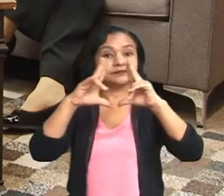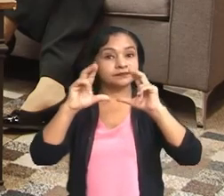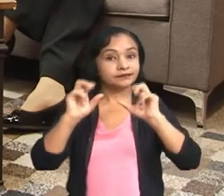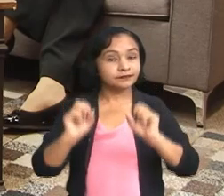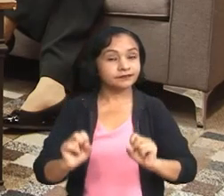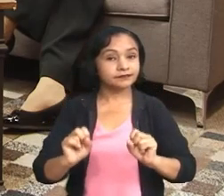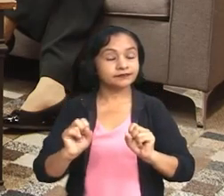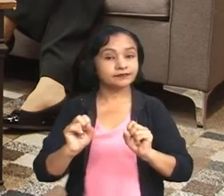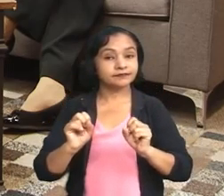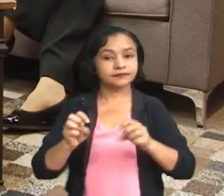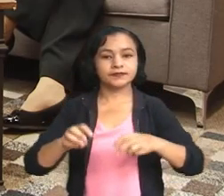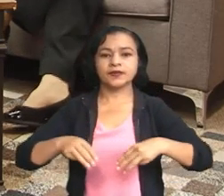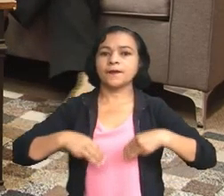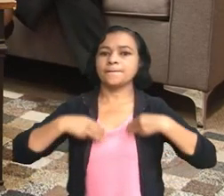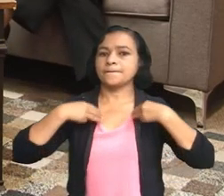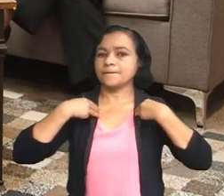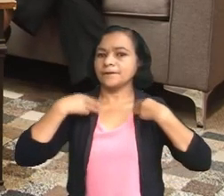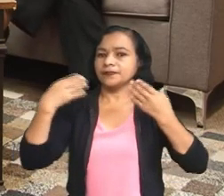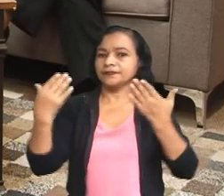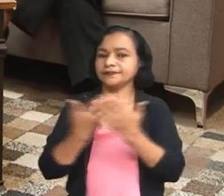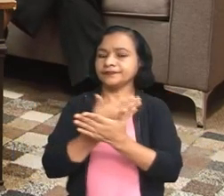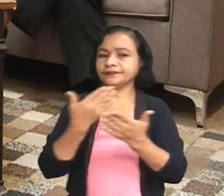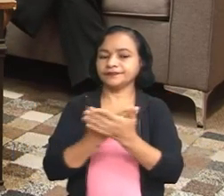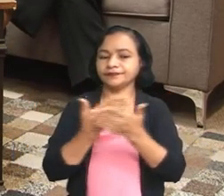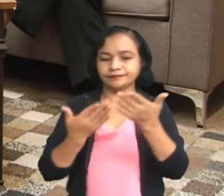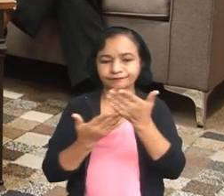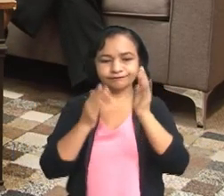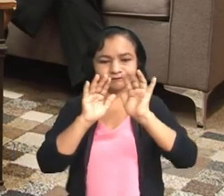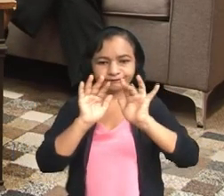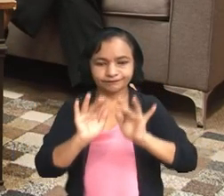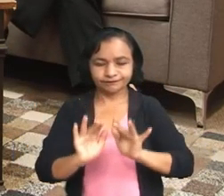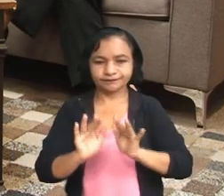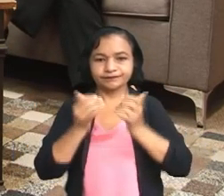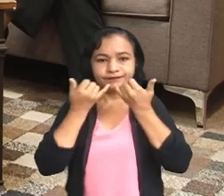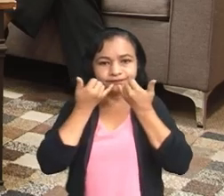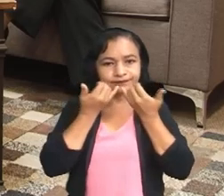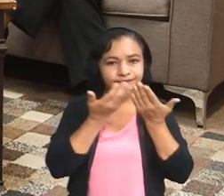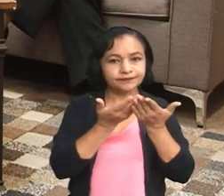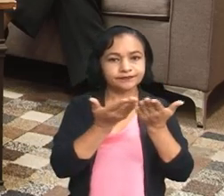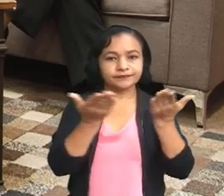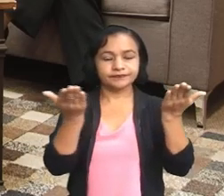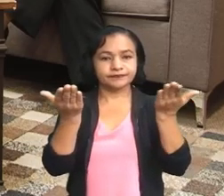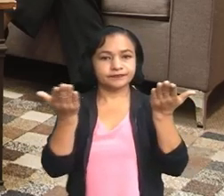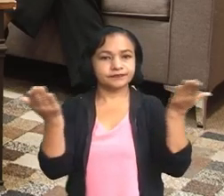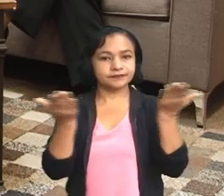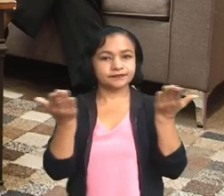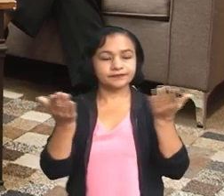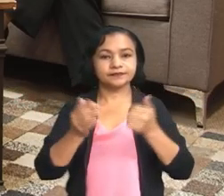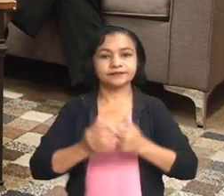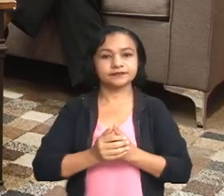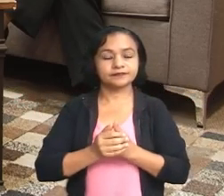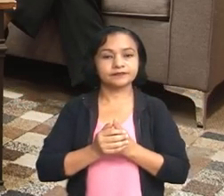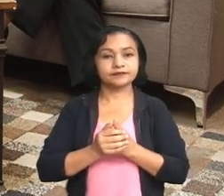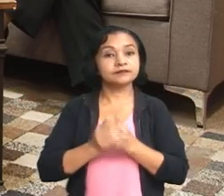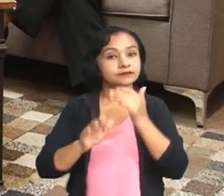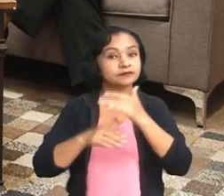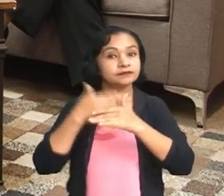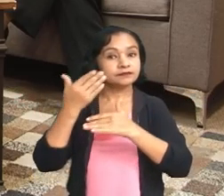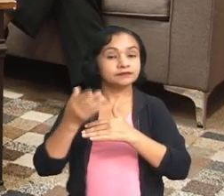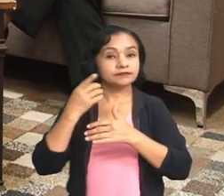al modernizarnos y empezar a utilizar las nuevas tecnologías, ya sean para la información o para la difusión, y luego aplicar, ¿no?,